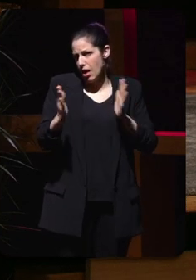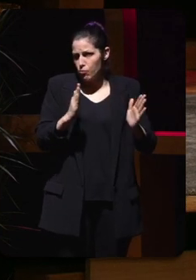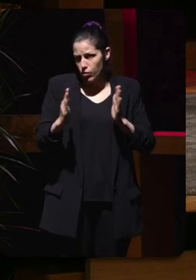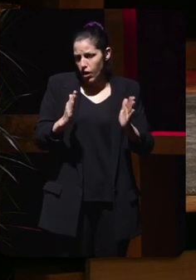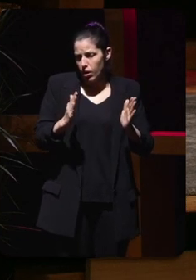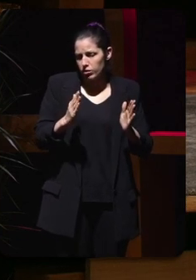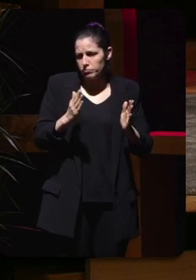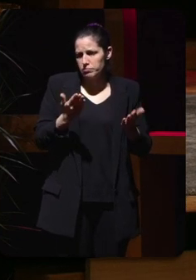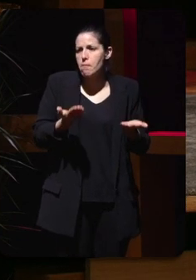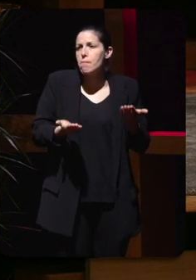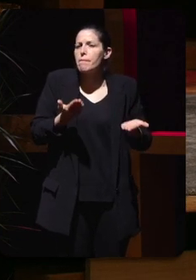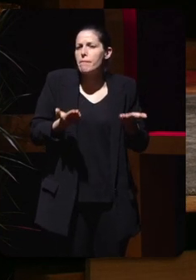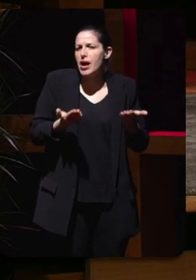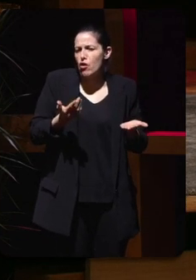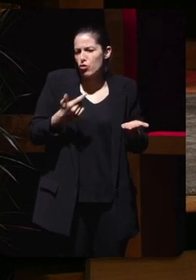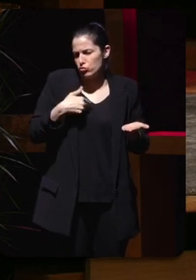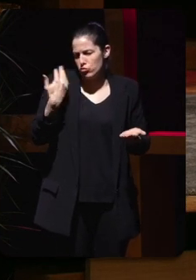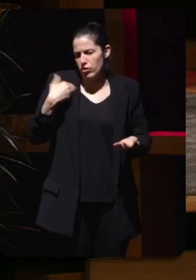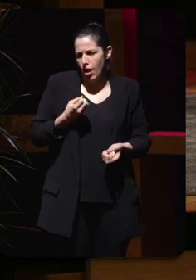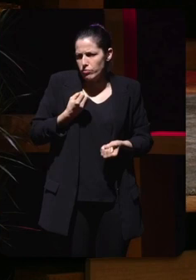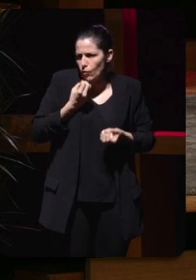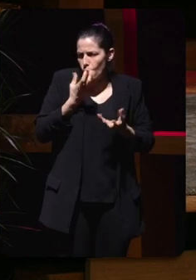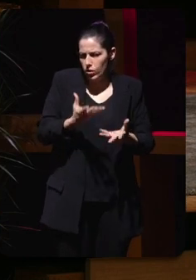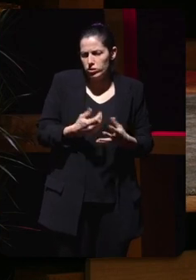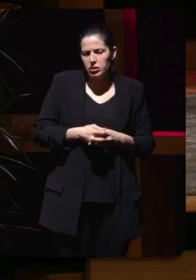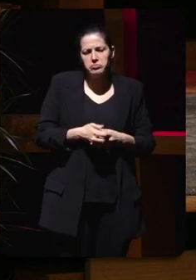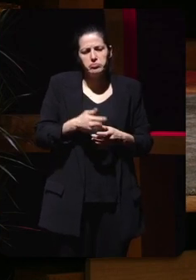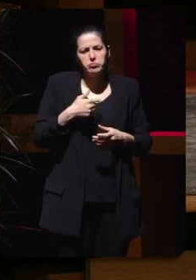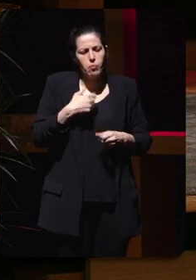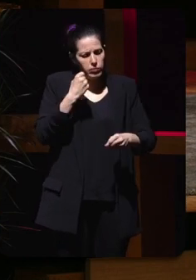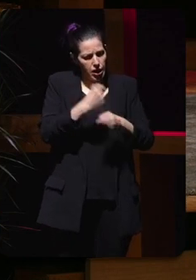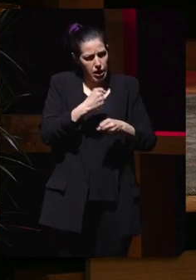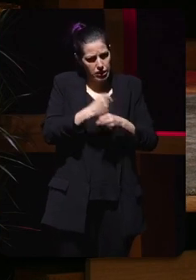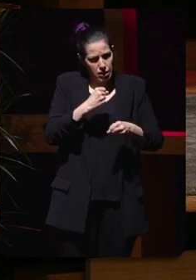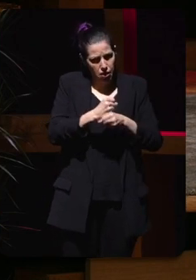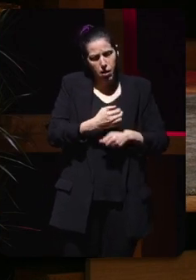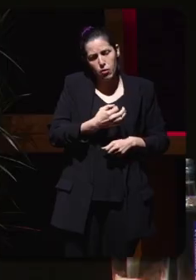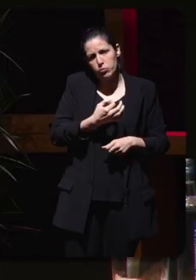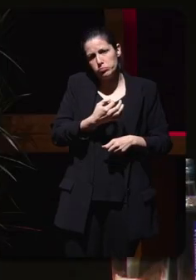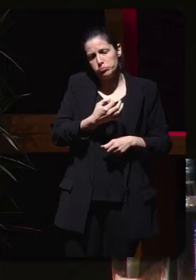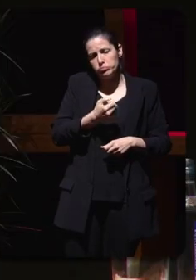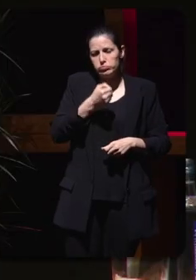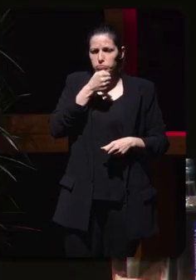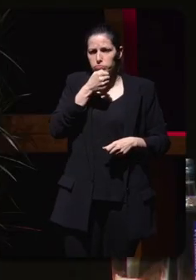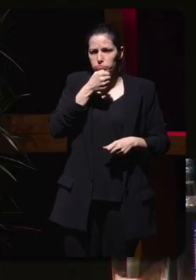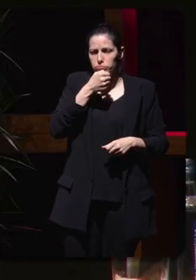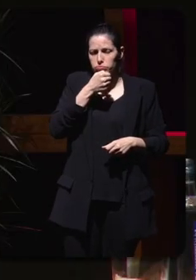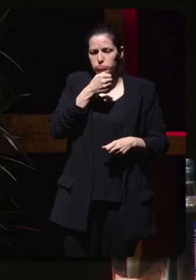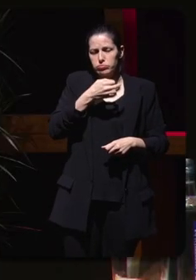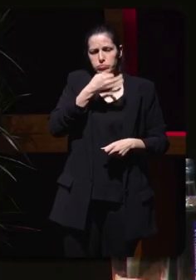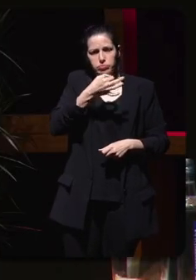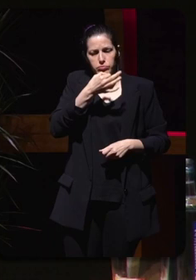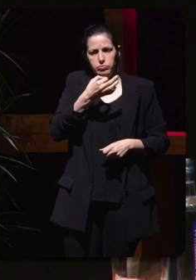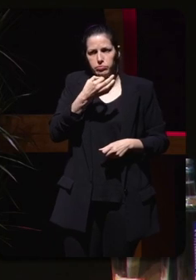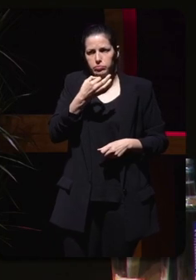lo he contado muchas veces, de tu crónica, cuando volvías con tu trabajo, era los compañeros diciendo, uy, vi tu crónica ayer, estabas